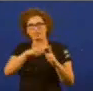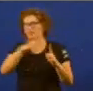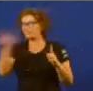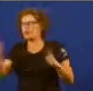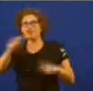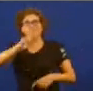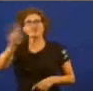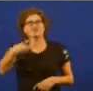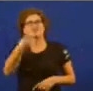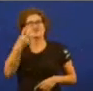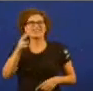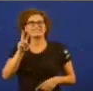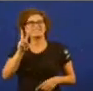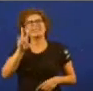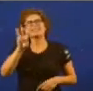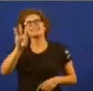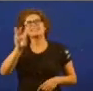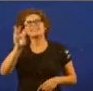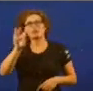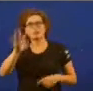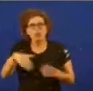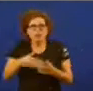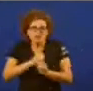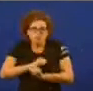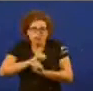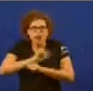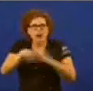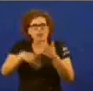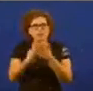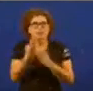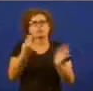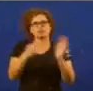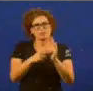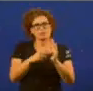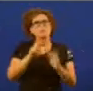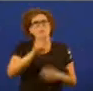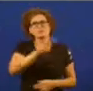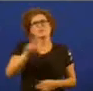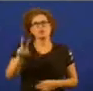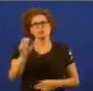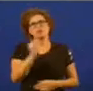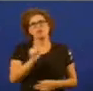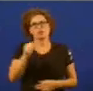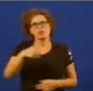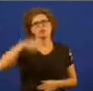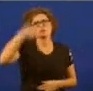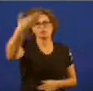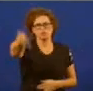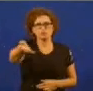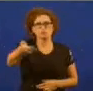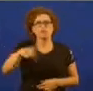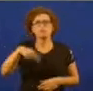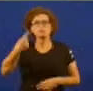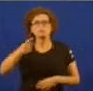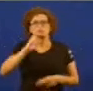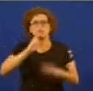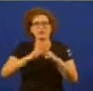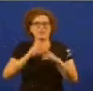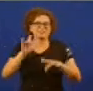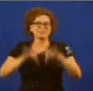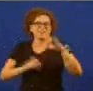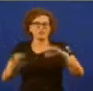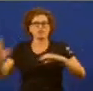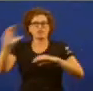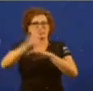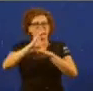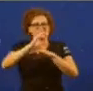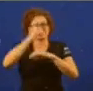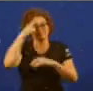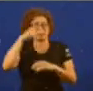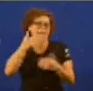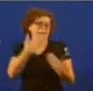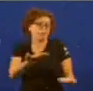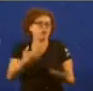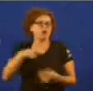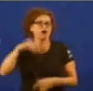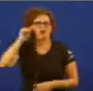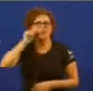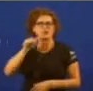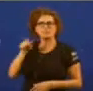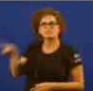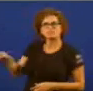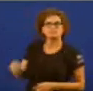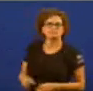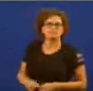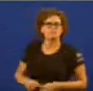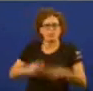Pemex ia instalarse en punta langosteira e íbamos a renovar toda a frota da petroleira